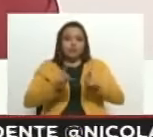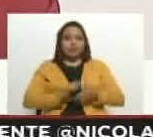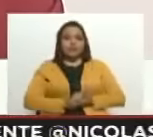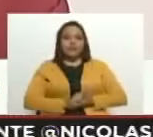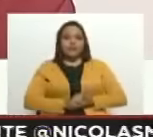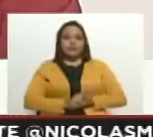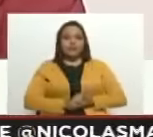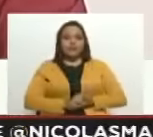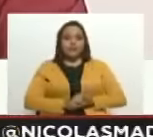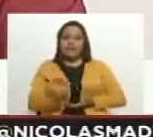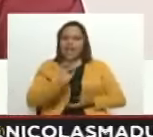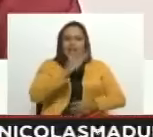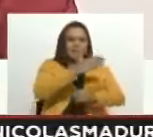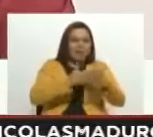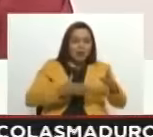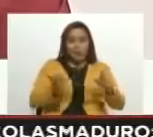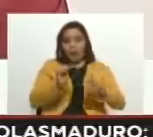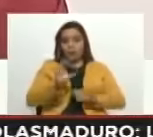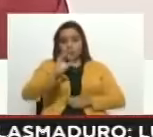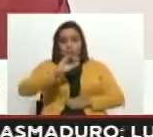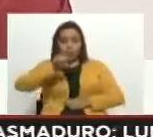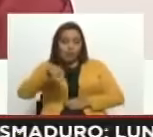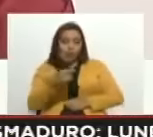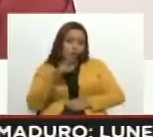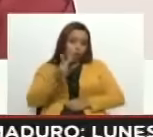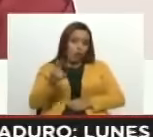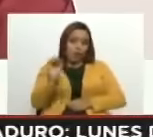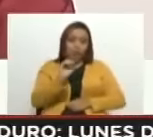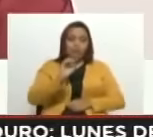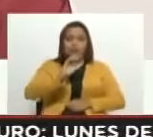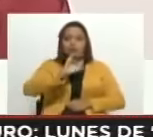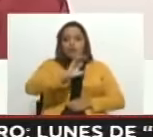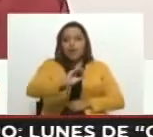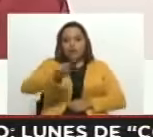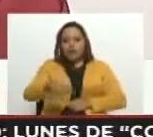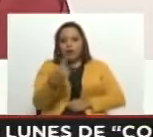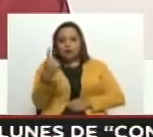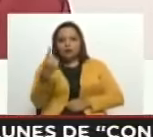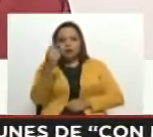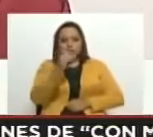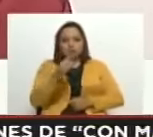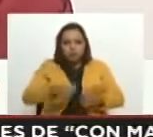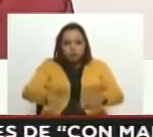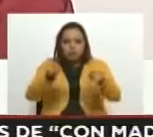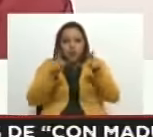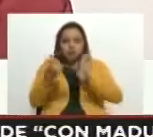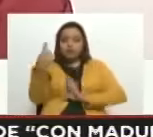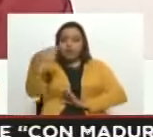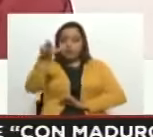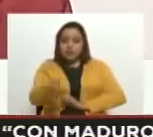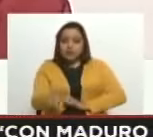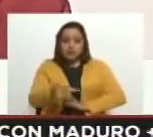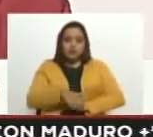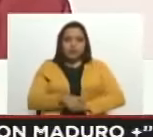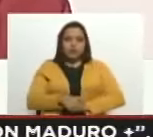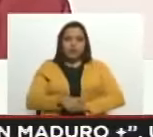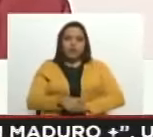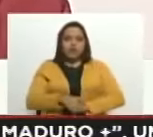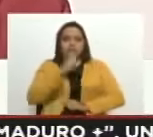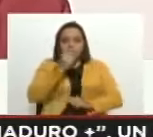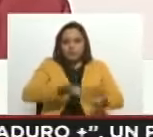ni una, ni media, ni 0,2, ni 0,1 posibilidad que una persona que esté